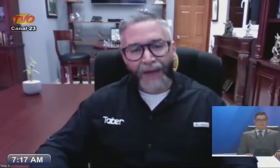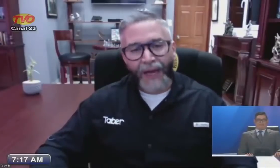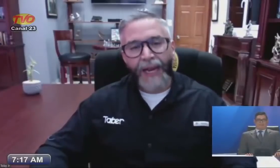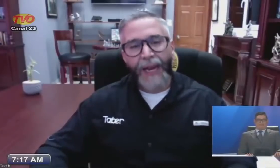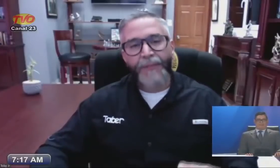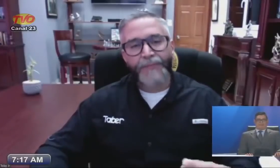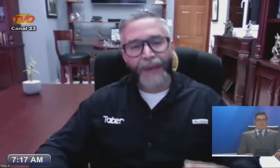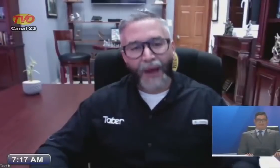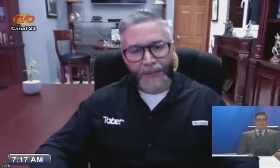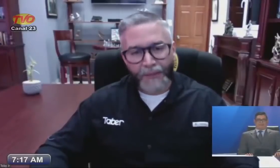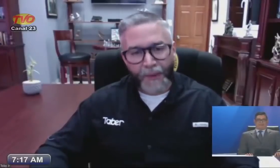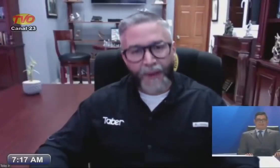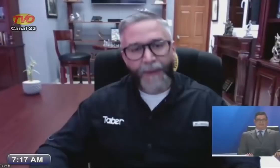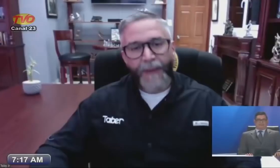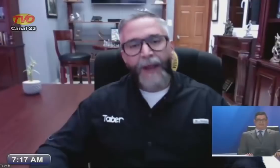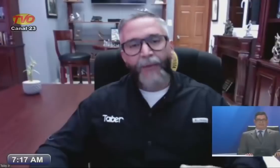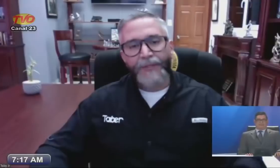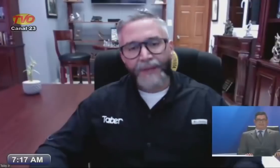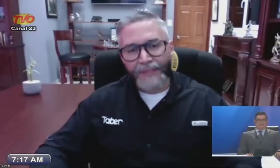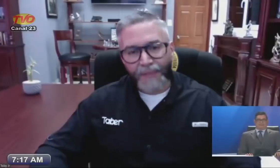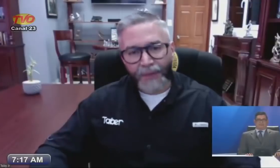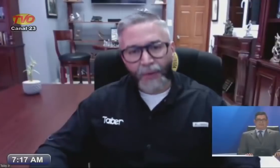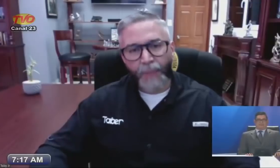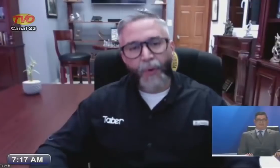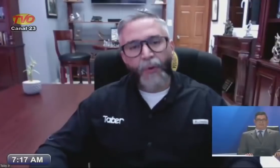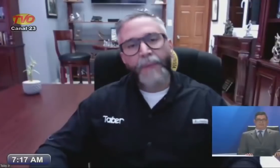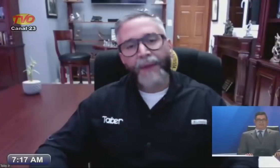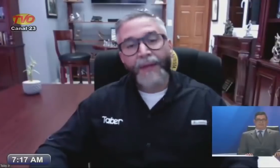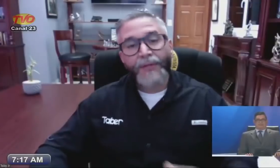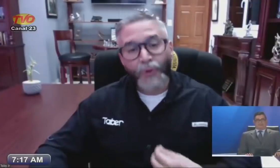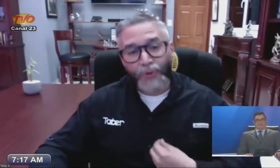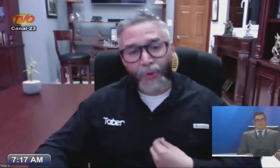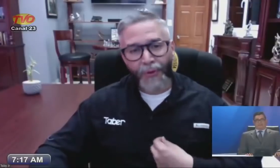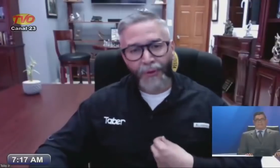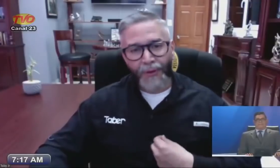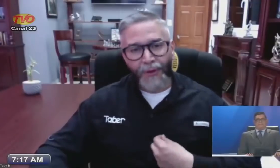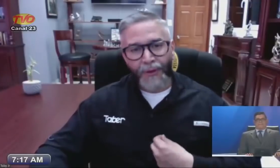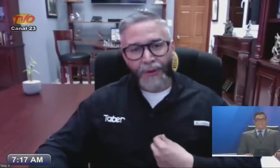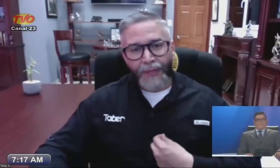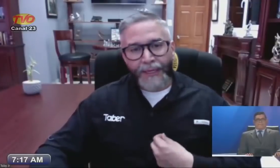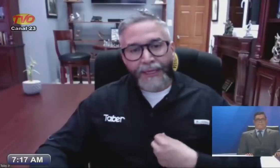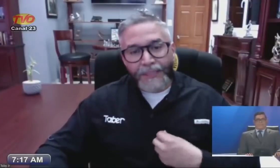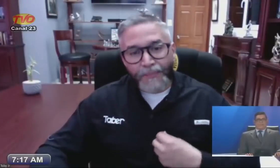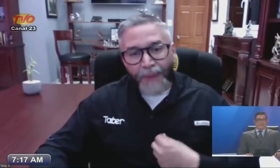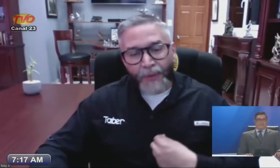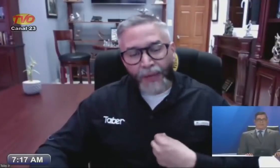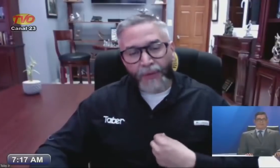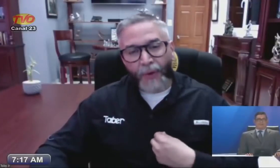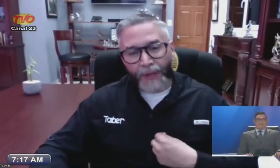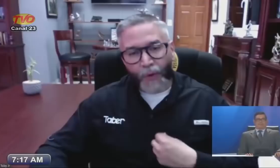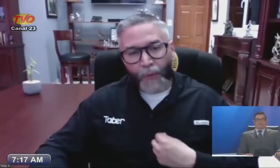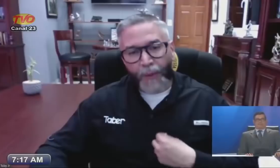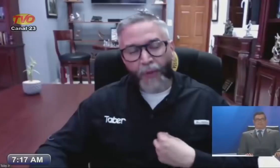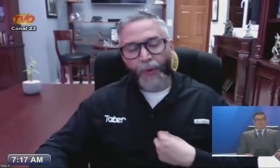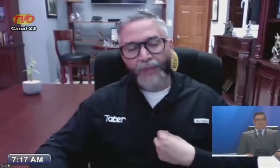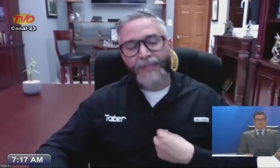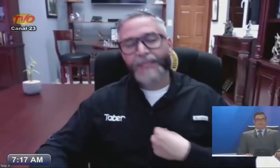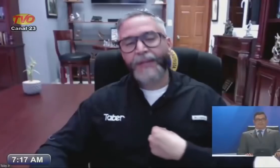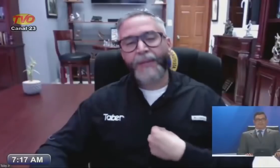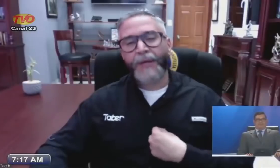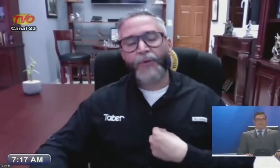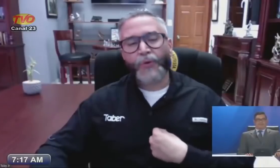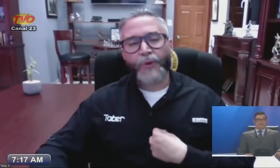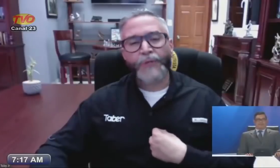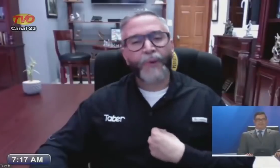grava el alambre espigado si mi papá la bolsa de cemento al poco de piedras soy yo y ese espacio que ando aquí ocupado por ese